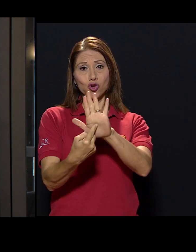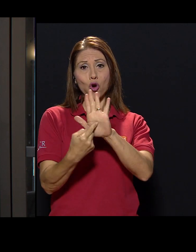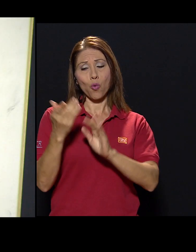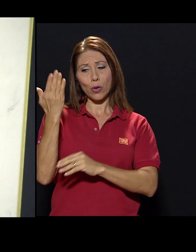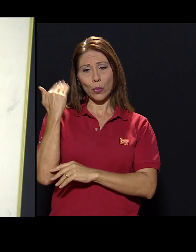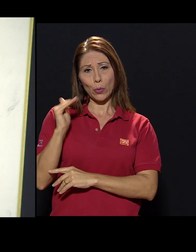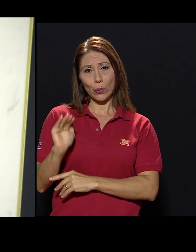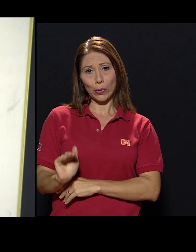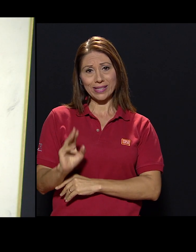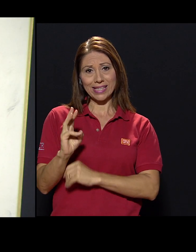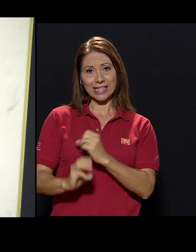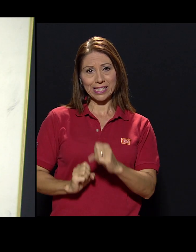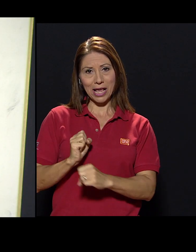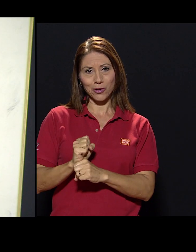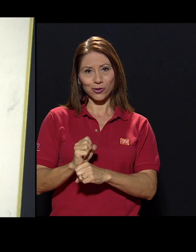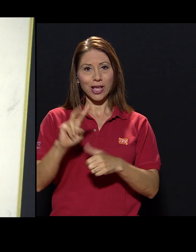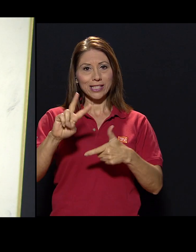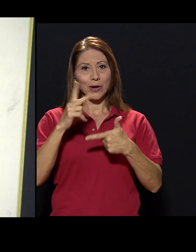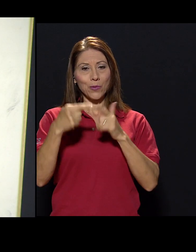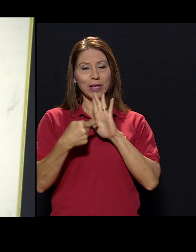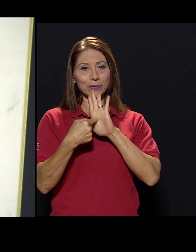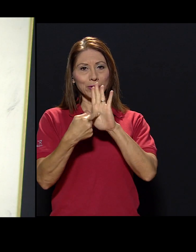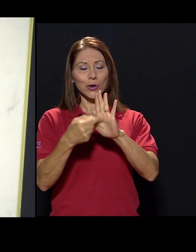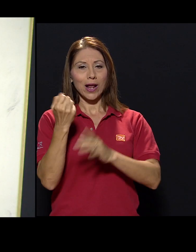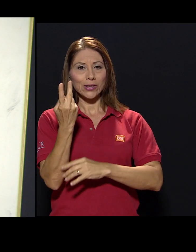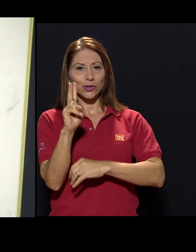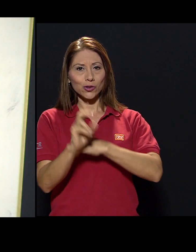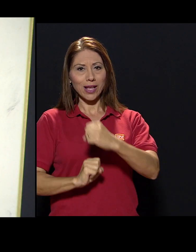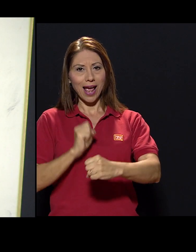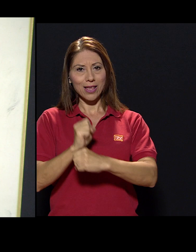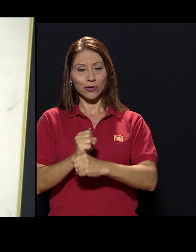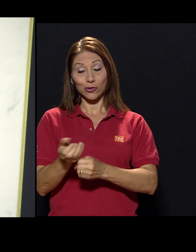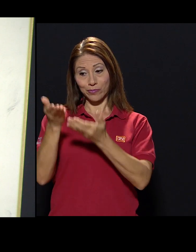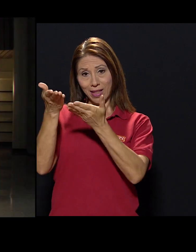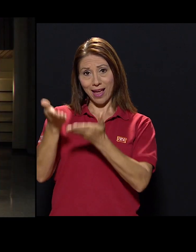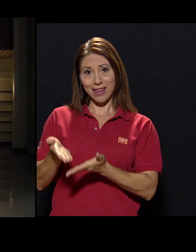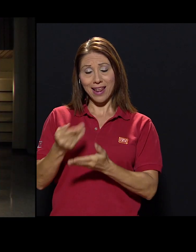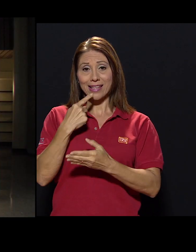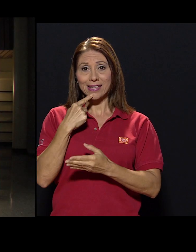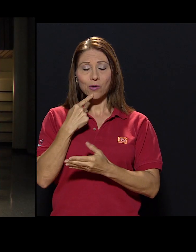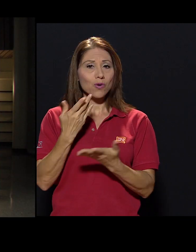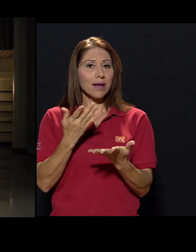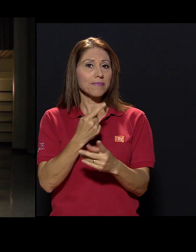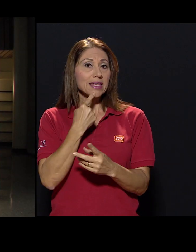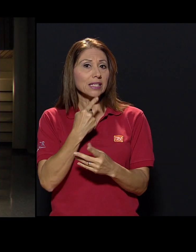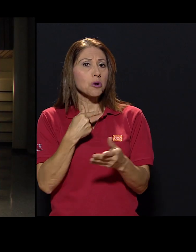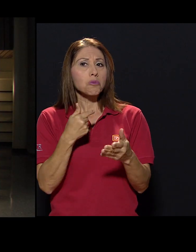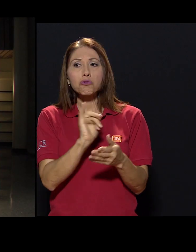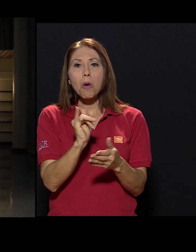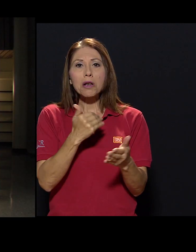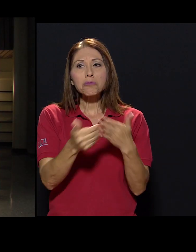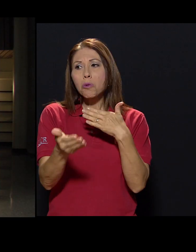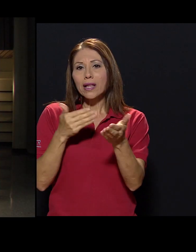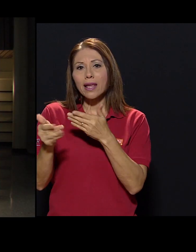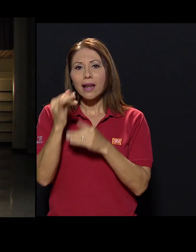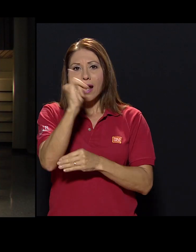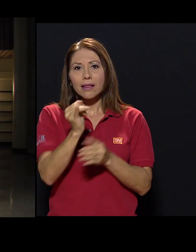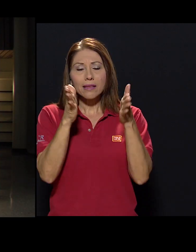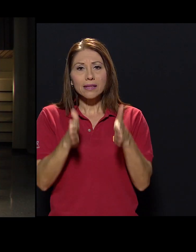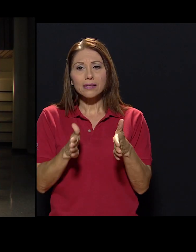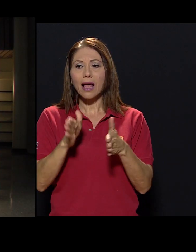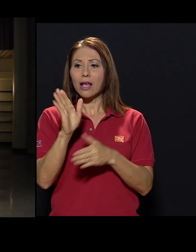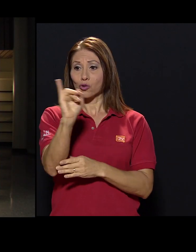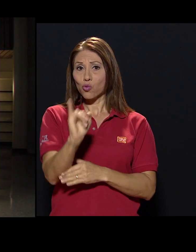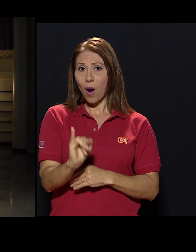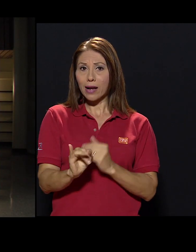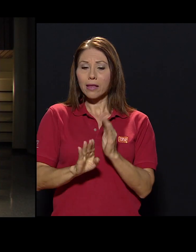exposición A los 6 años Y luego su segunda A los 12 Ariana asegura Que como cualquier artista Su arte